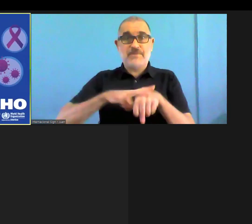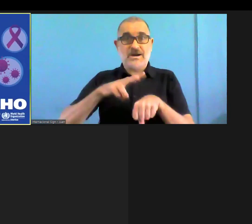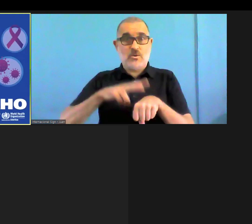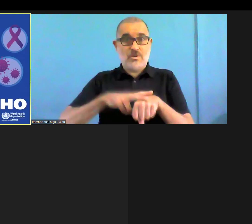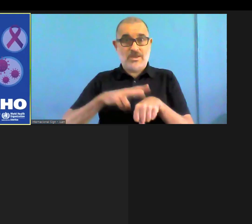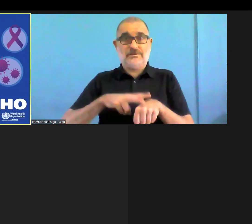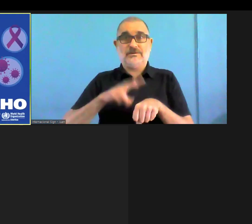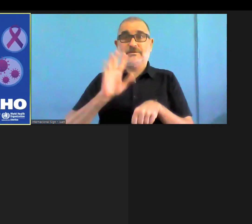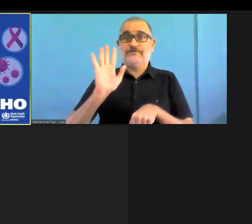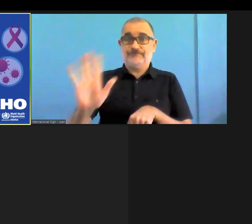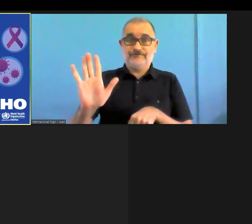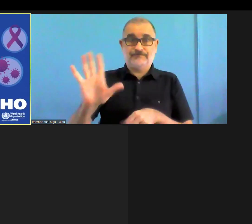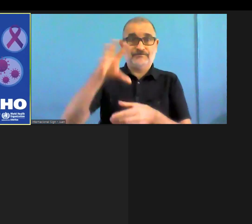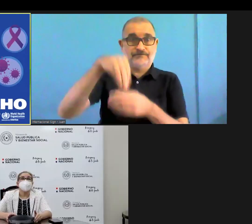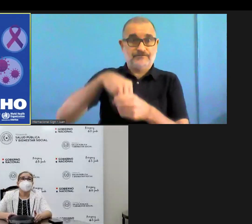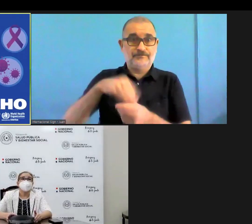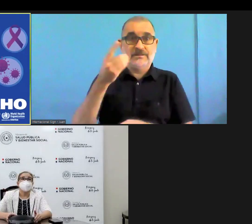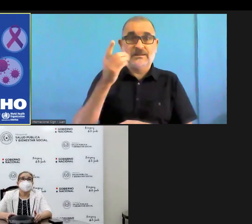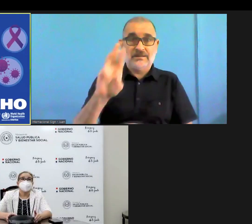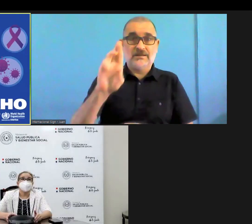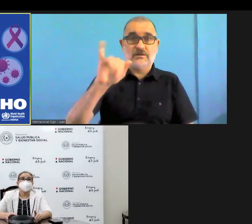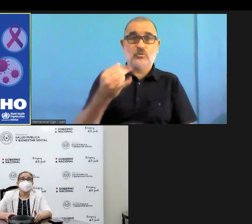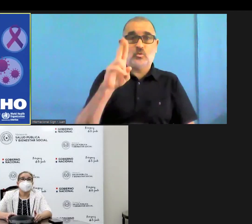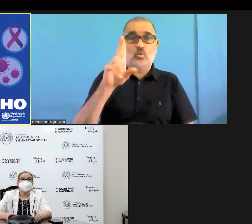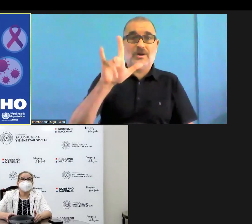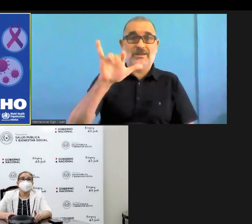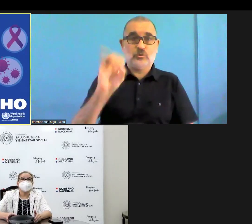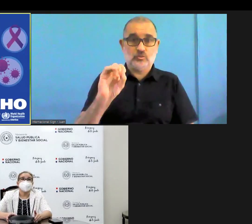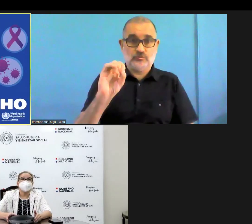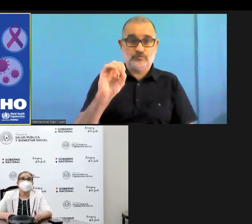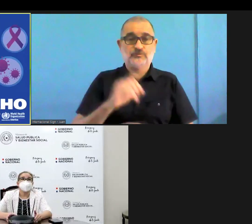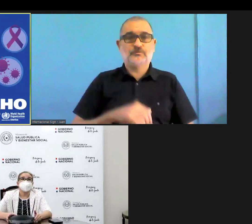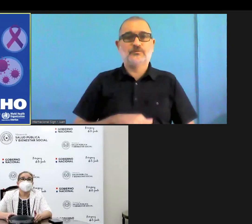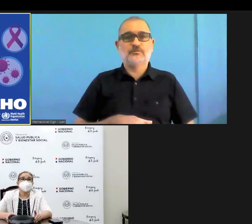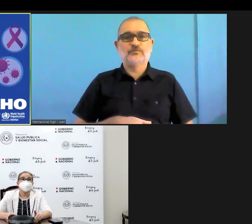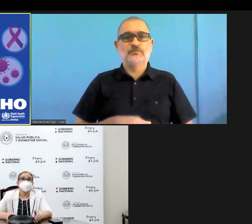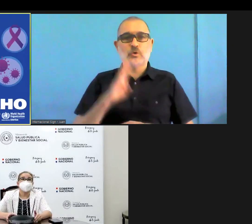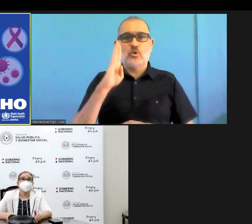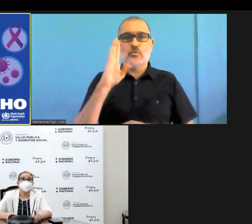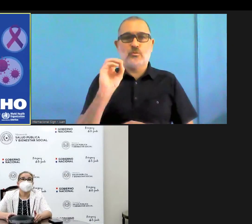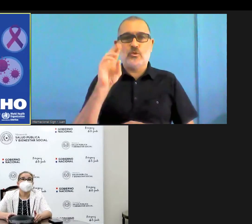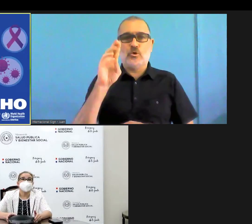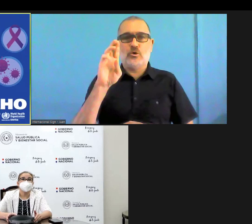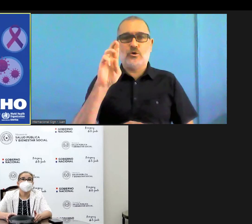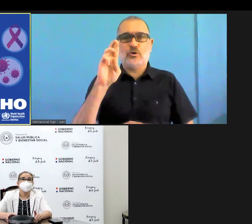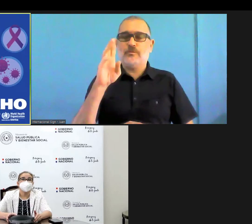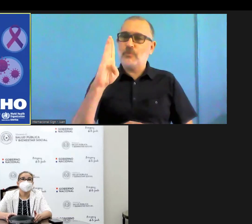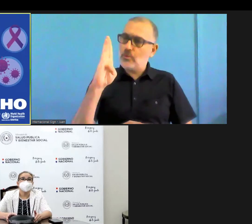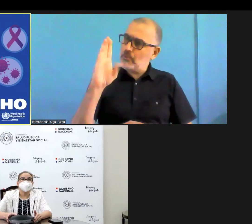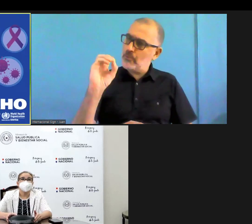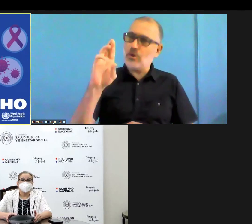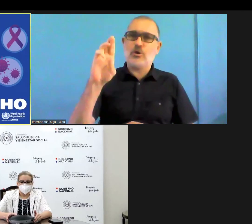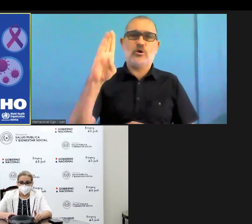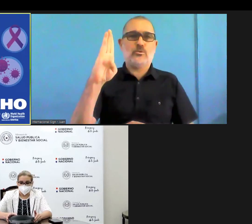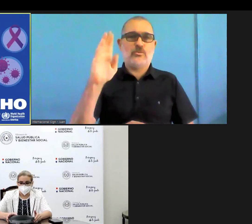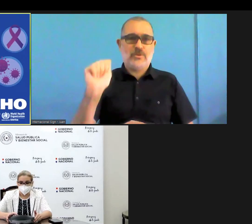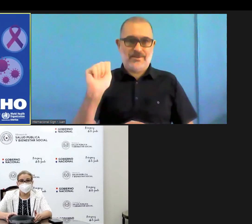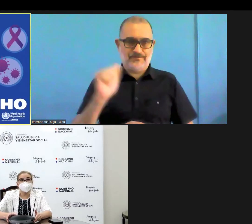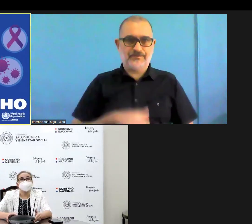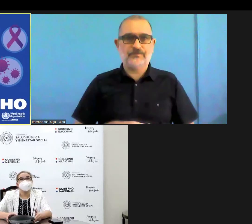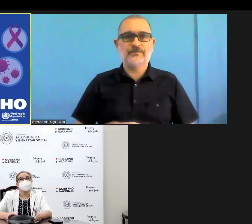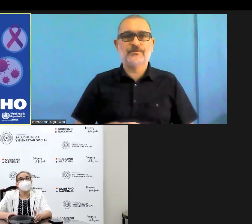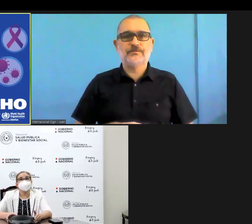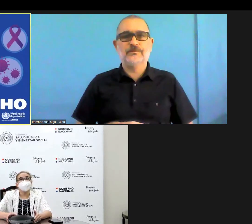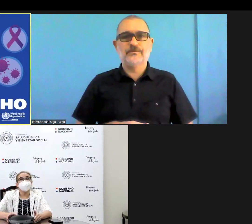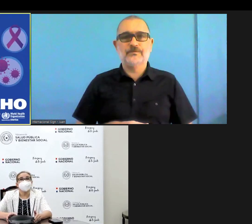extensa tratamiento clínico y experiencia, que ha sido líder en los esfuerzos del país para abordar los